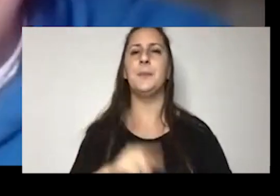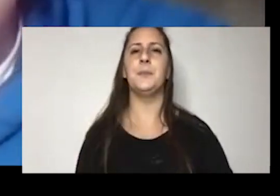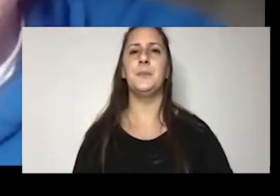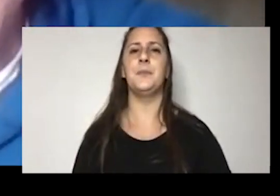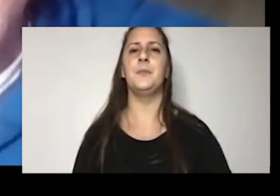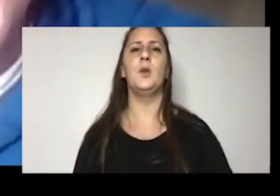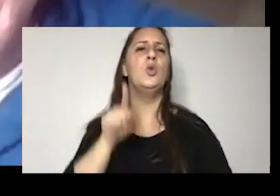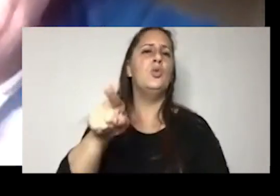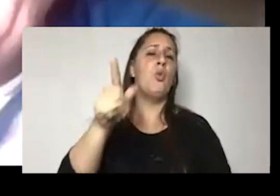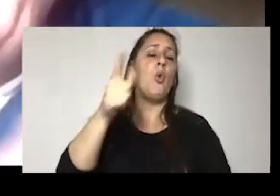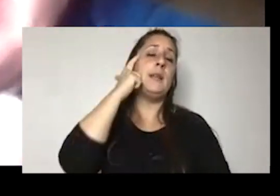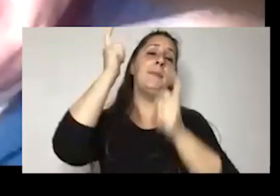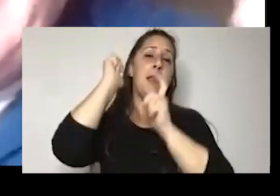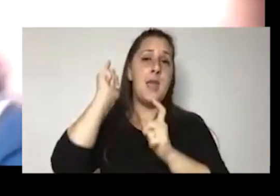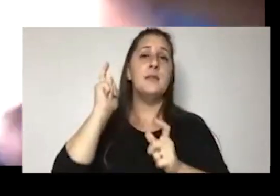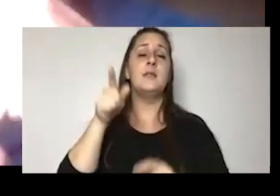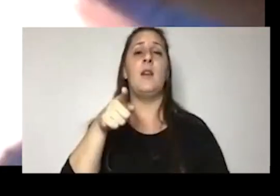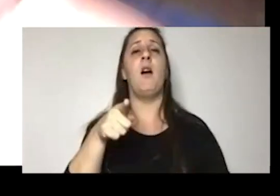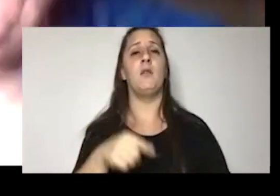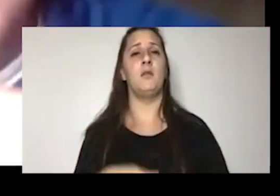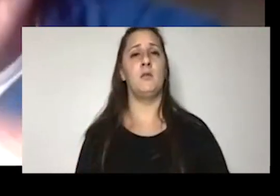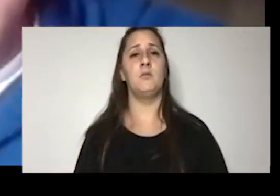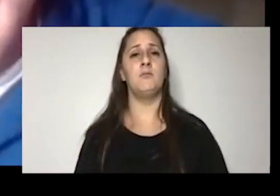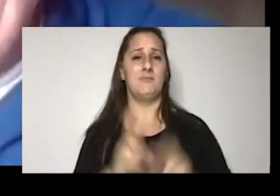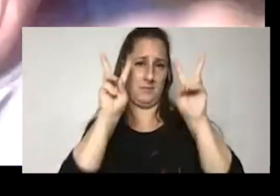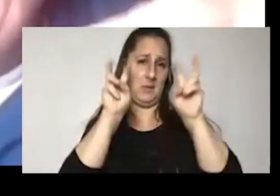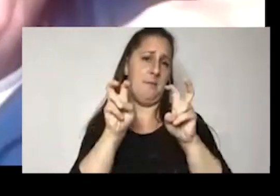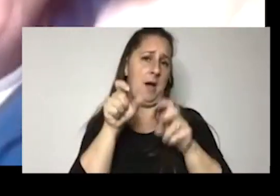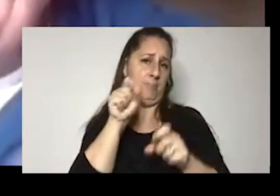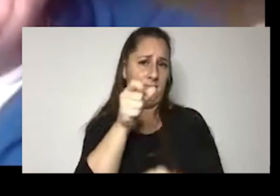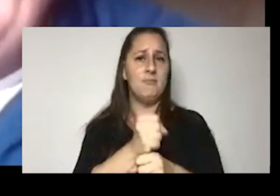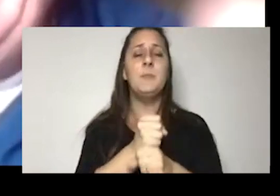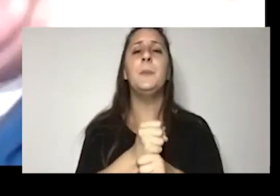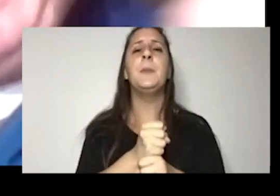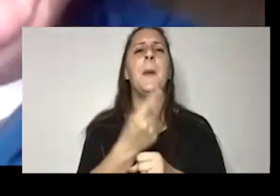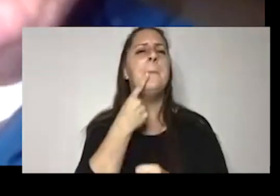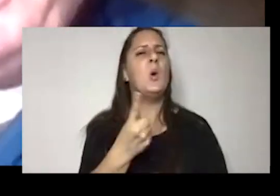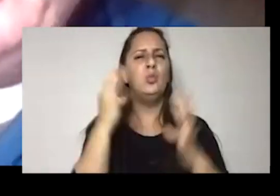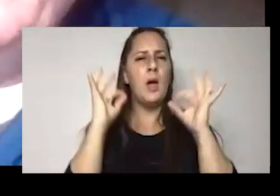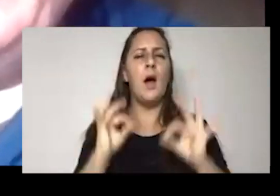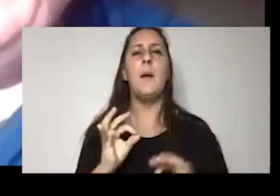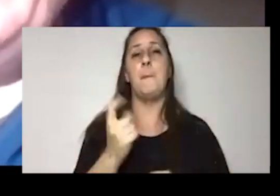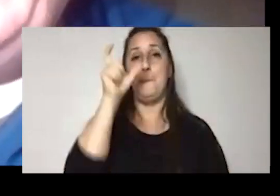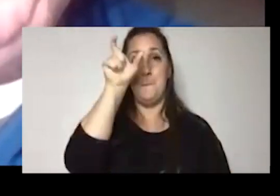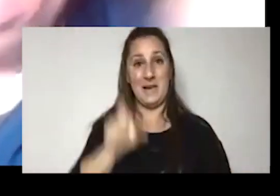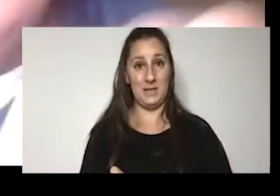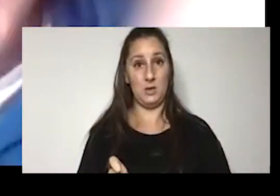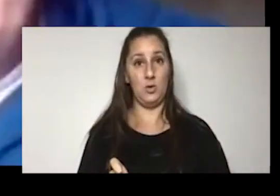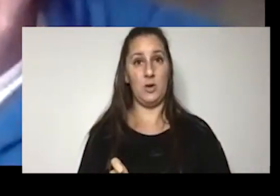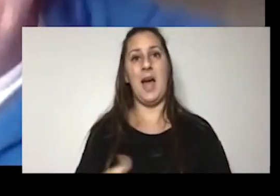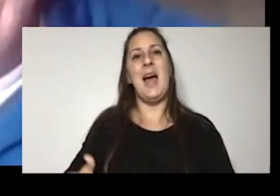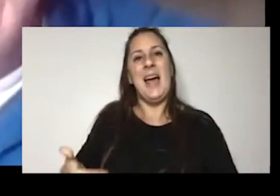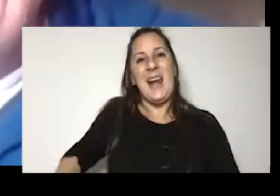obviamente, y estar en el tema, mi pregunta concreta es, una persona que le extraen un riñón